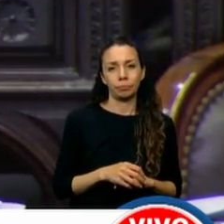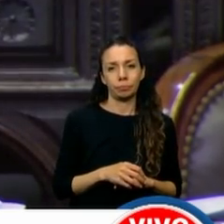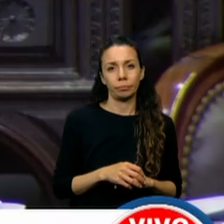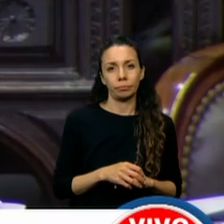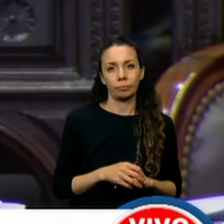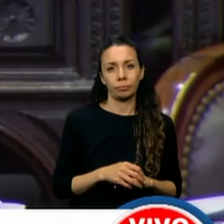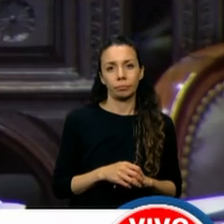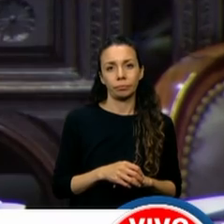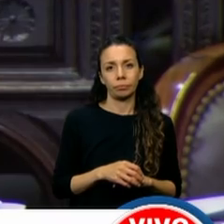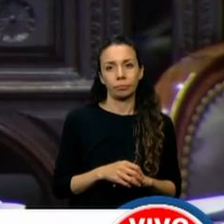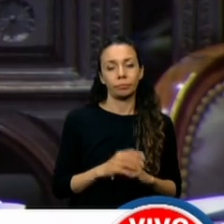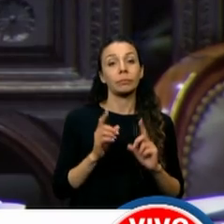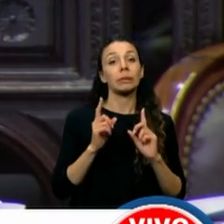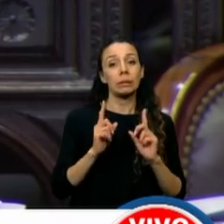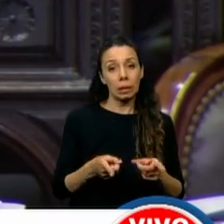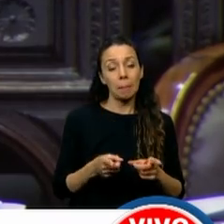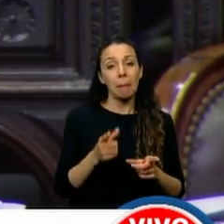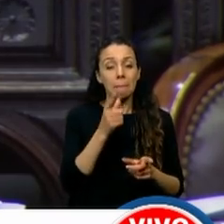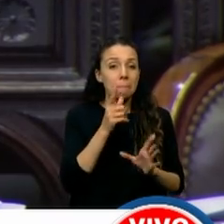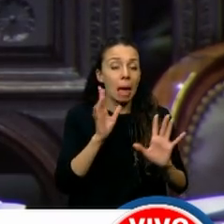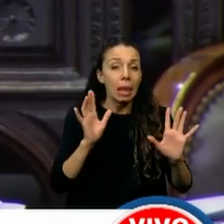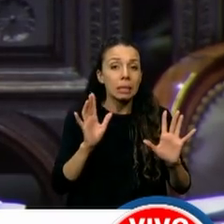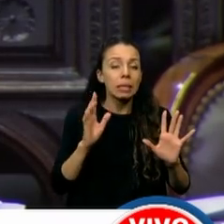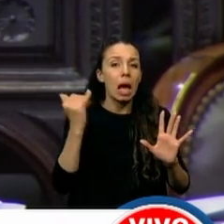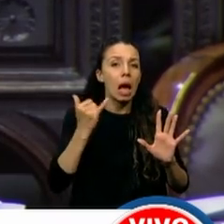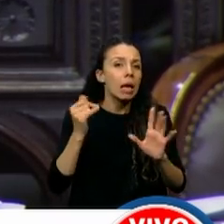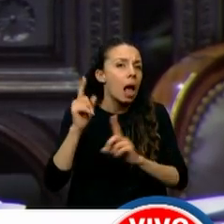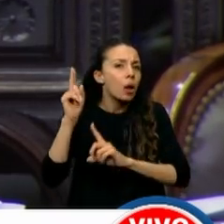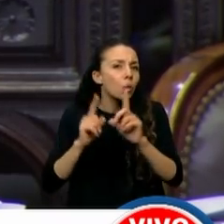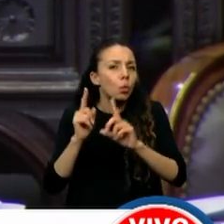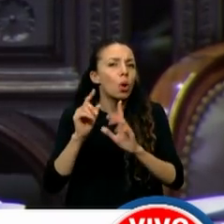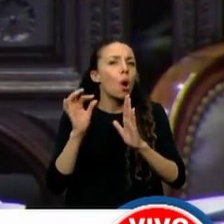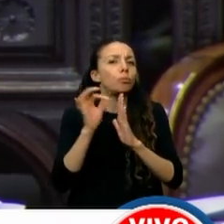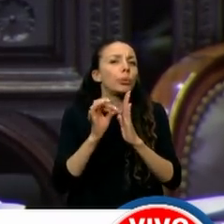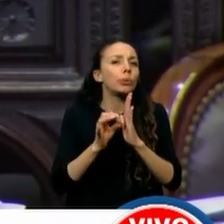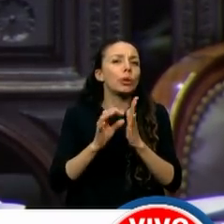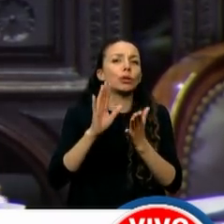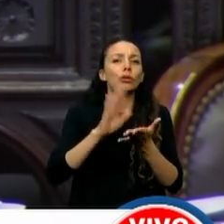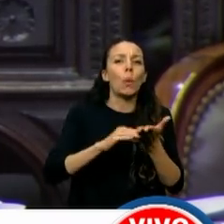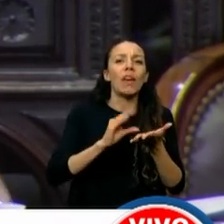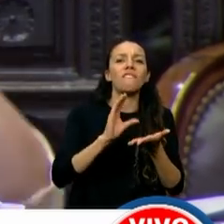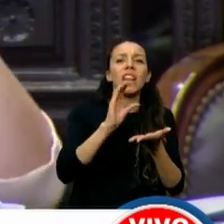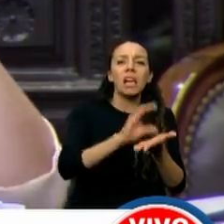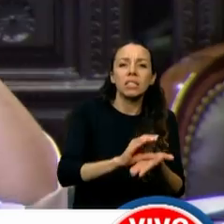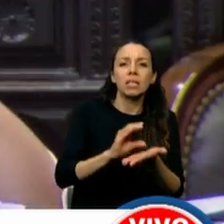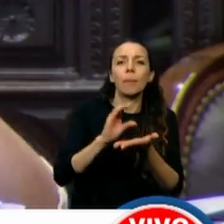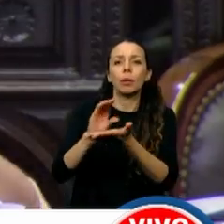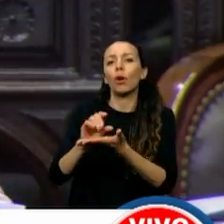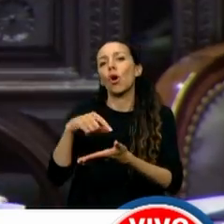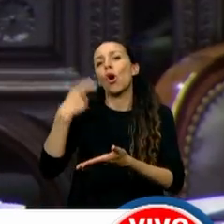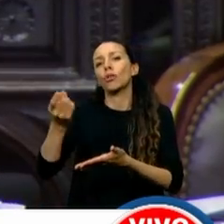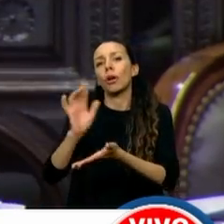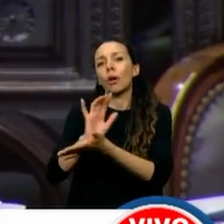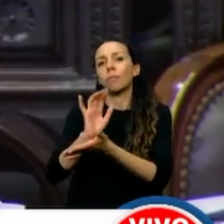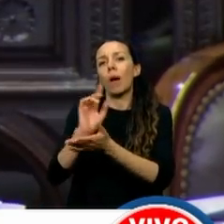y después también parece que hay algunas cuestiones que son financiamientos de otras cuestiones que son caja así